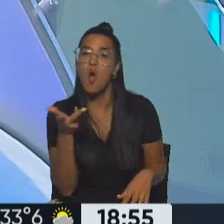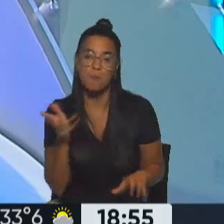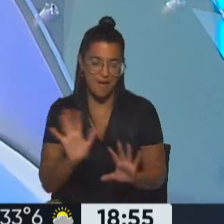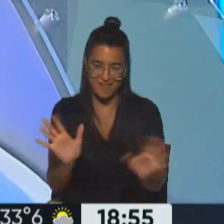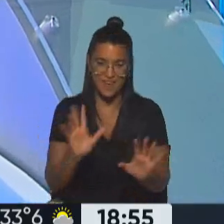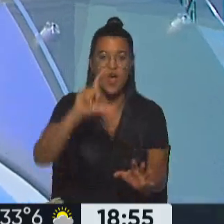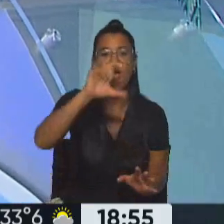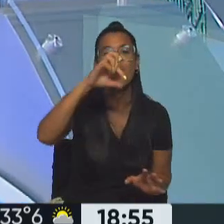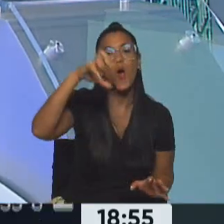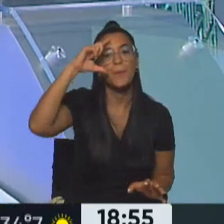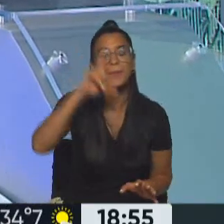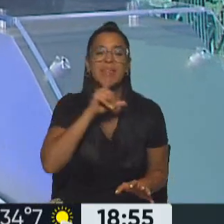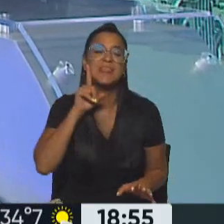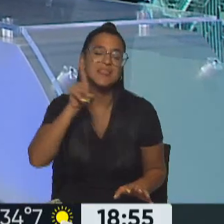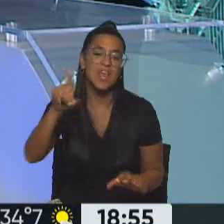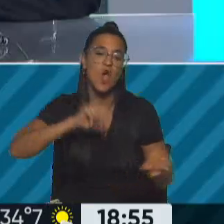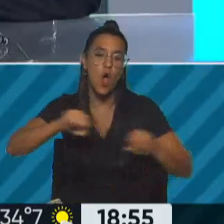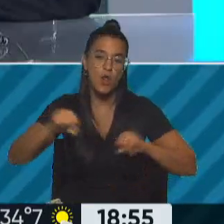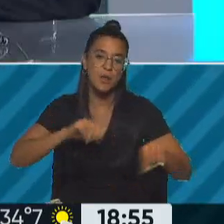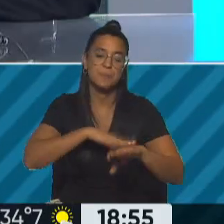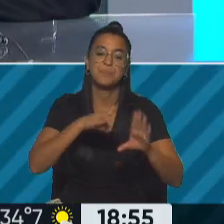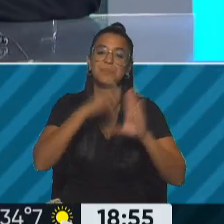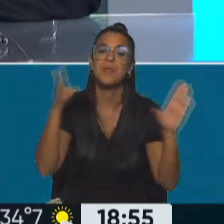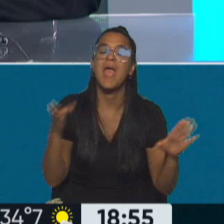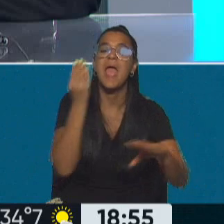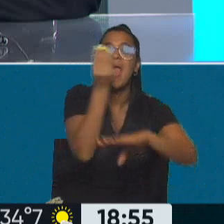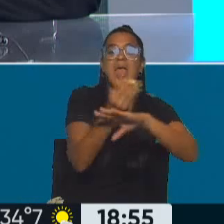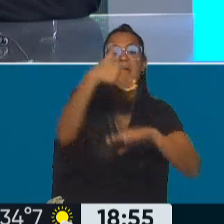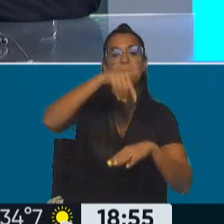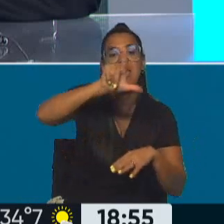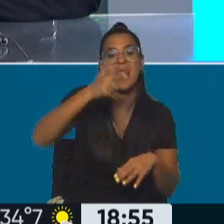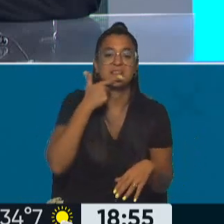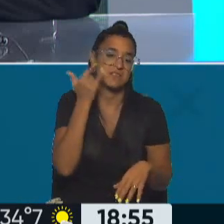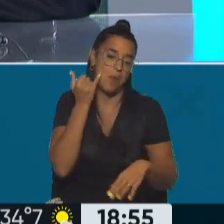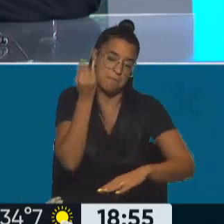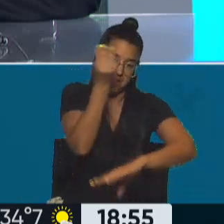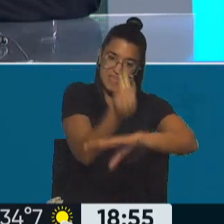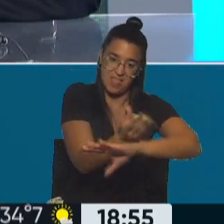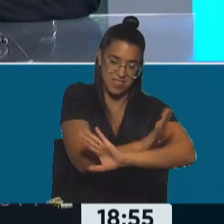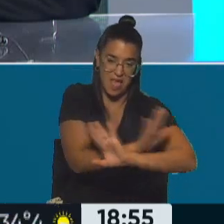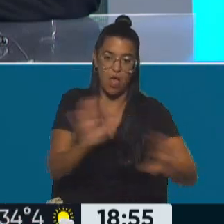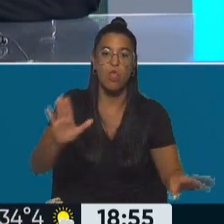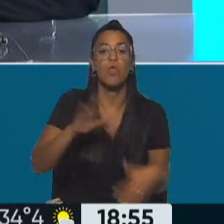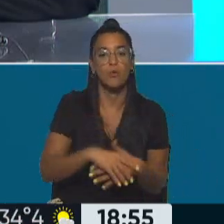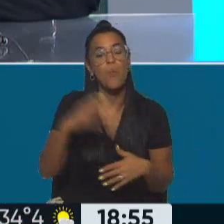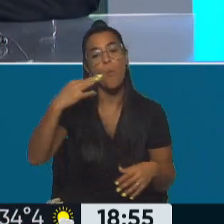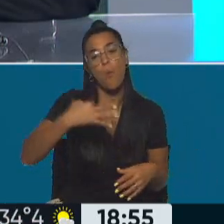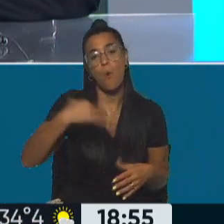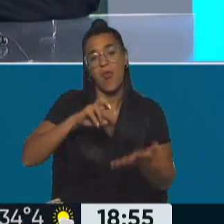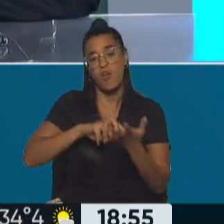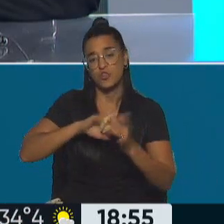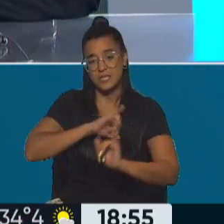copete y el goleador fue presentado en la mls se va el Charlotte Así que es una buena noticia